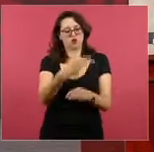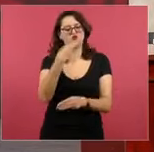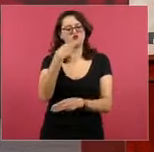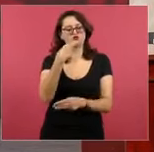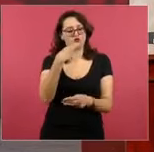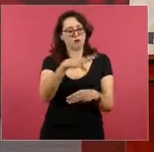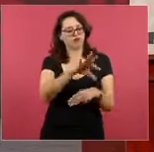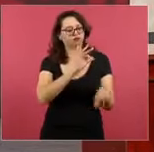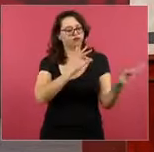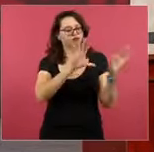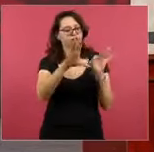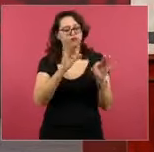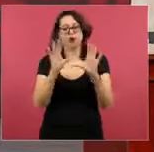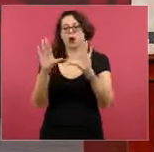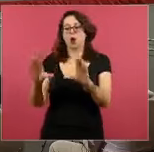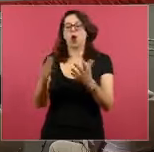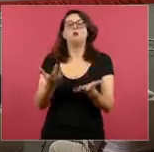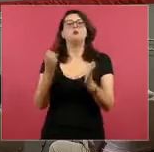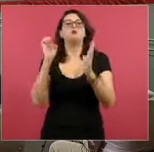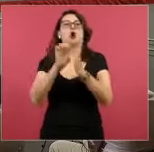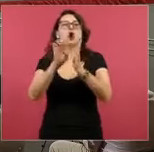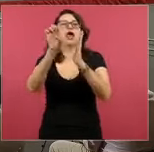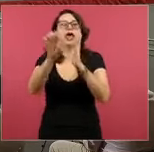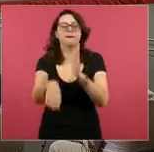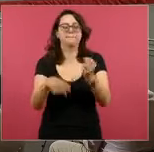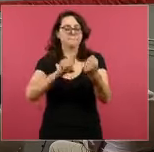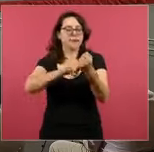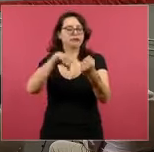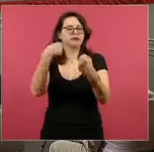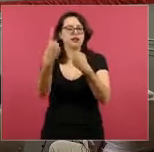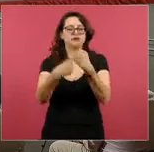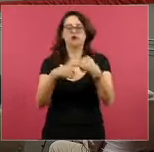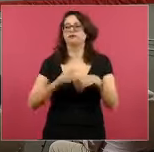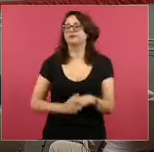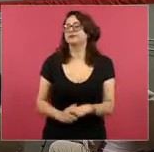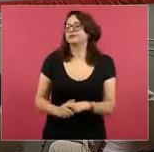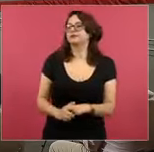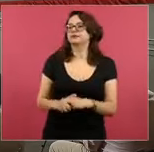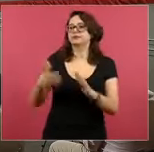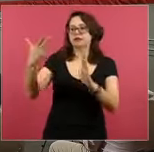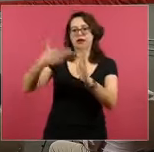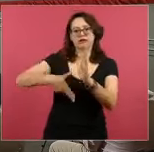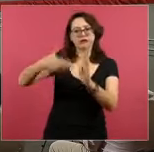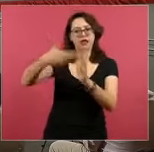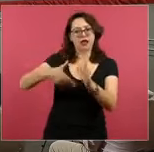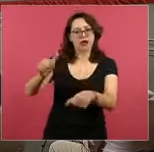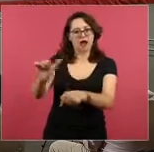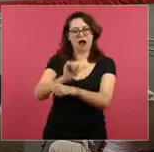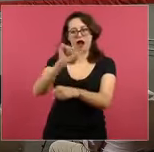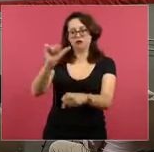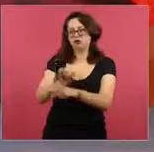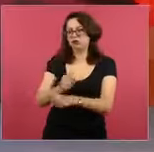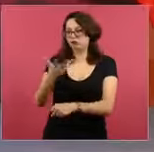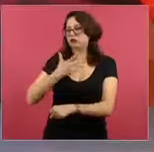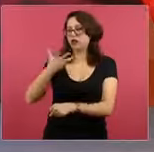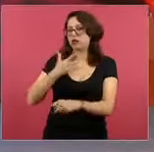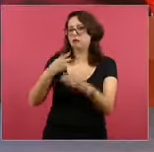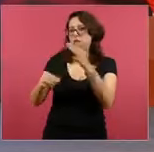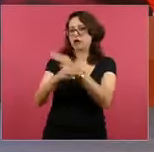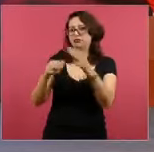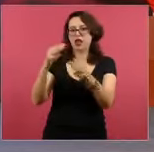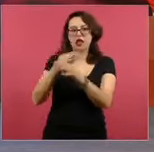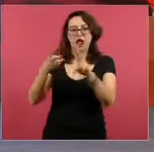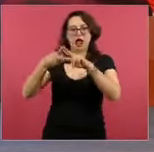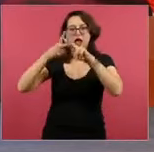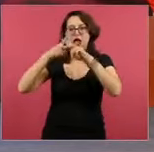15 desarmadores o 20 para abrir estas tuercas, no